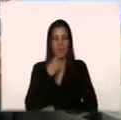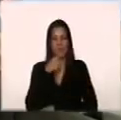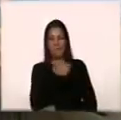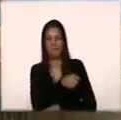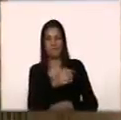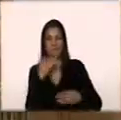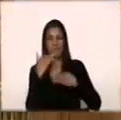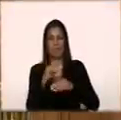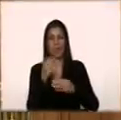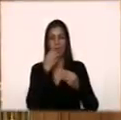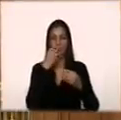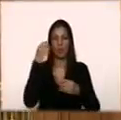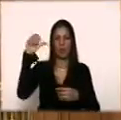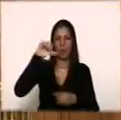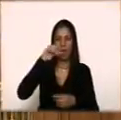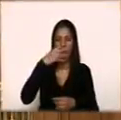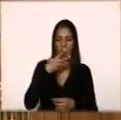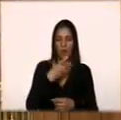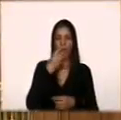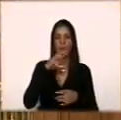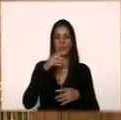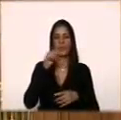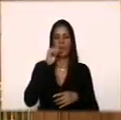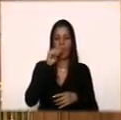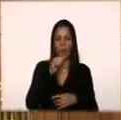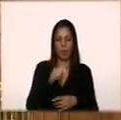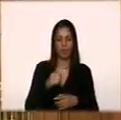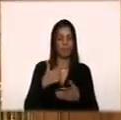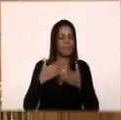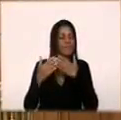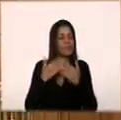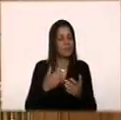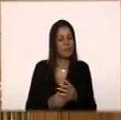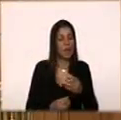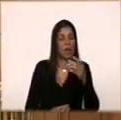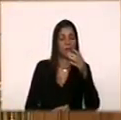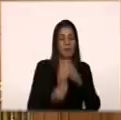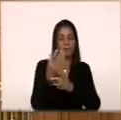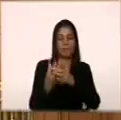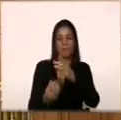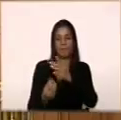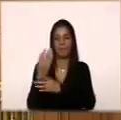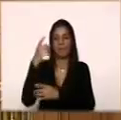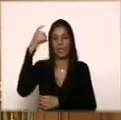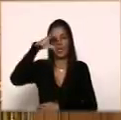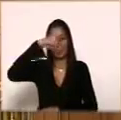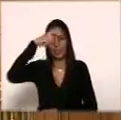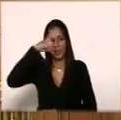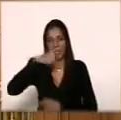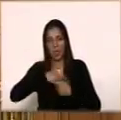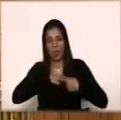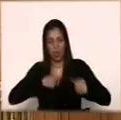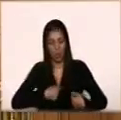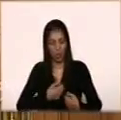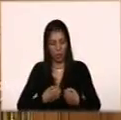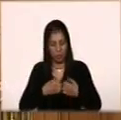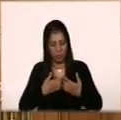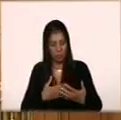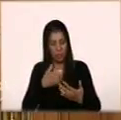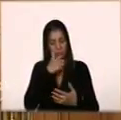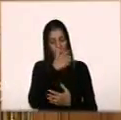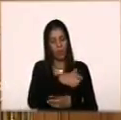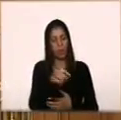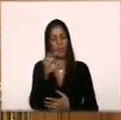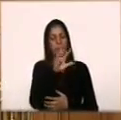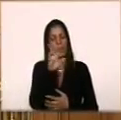necesidad, han surgido del calor, de la sabiduría, del corazón, de las catacumbas del pueblo